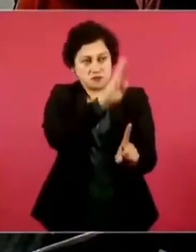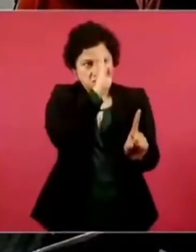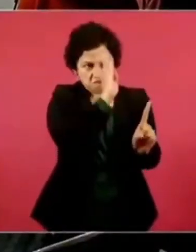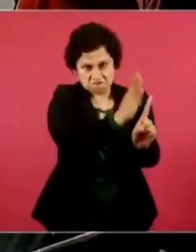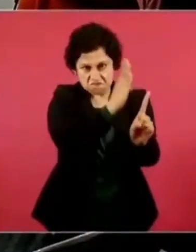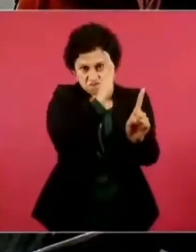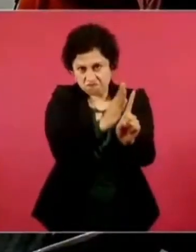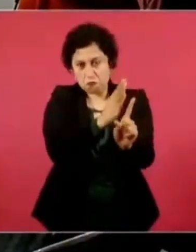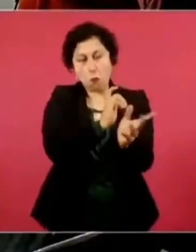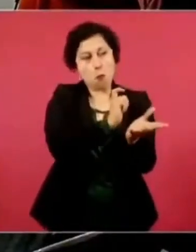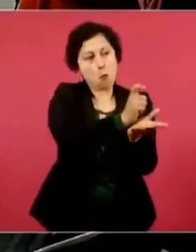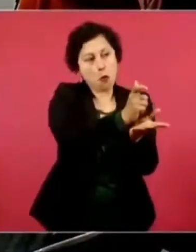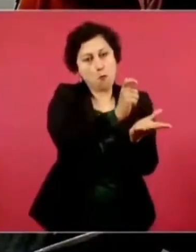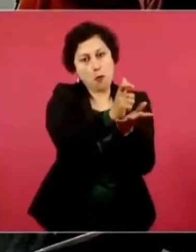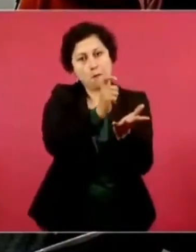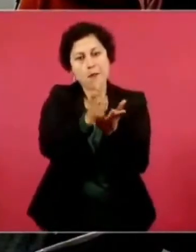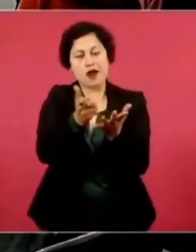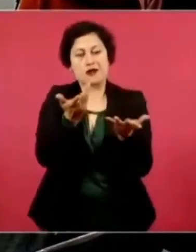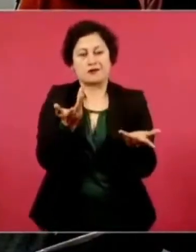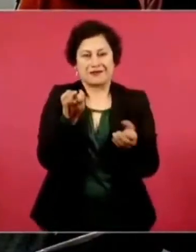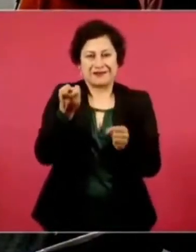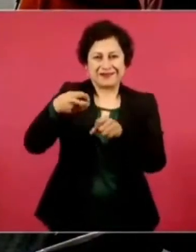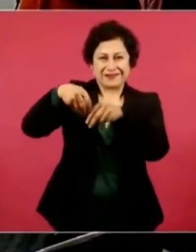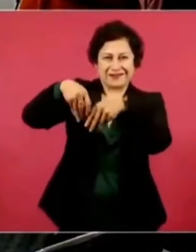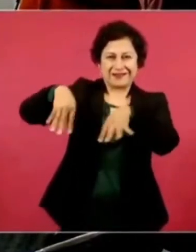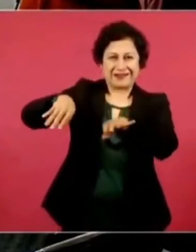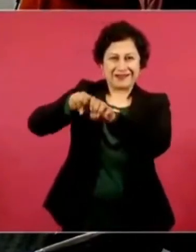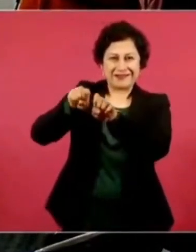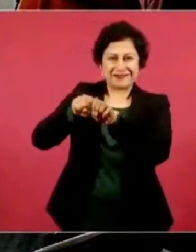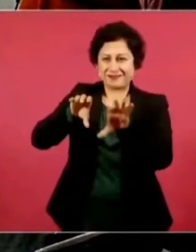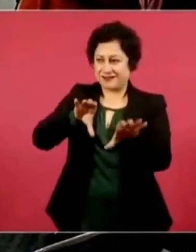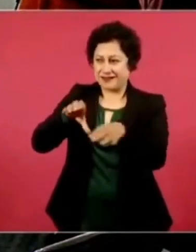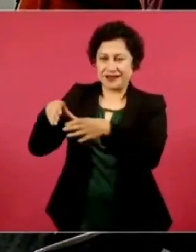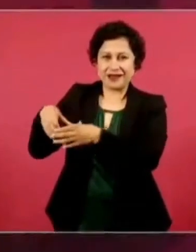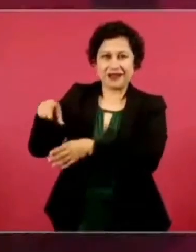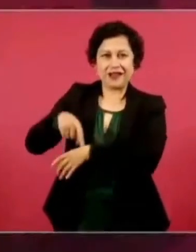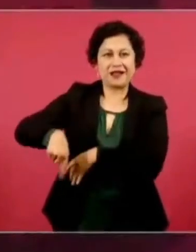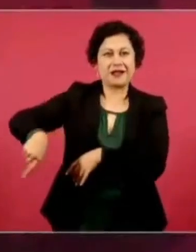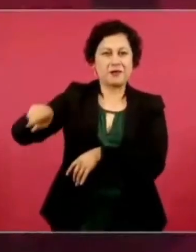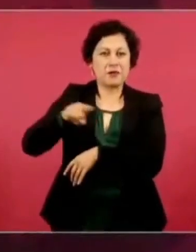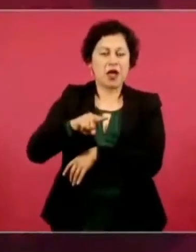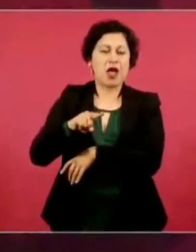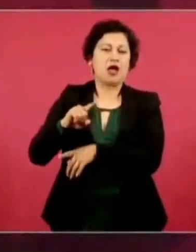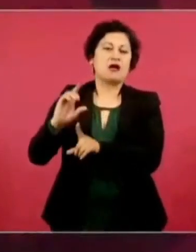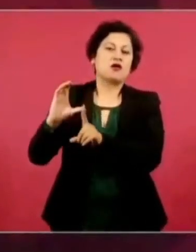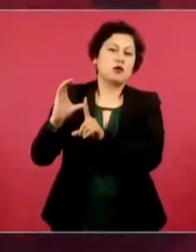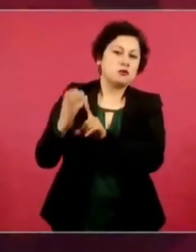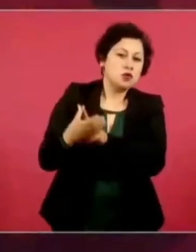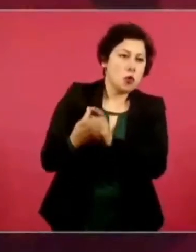Ya no hay la organización Urbano Popular